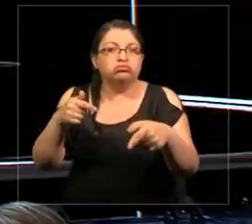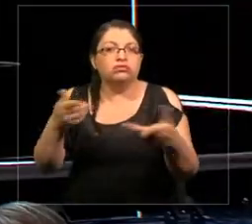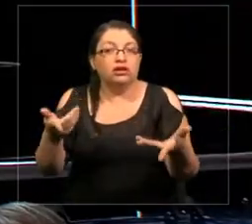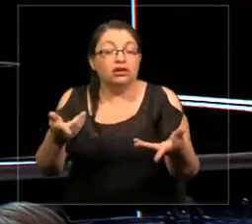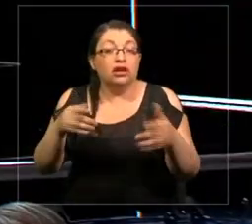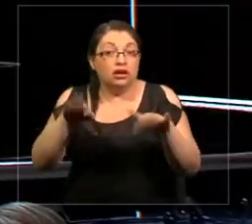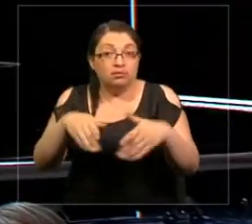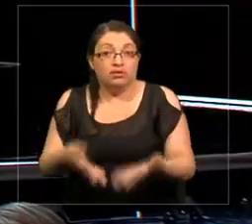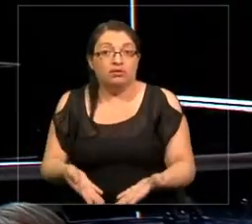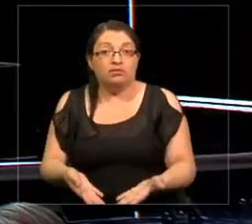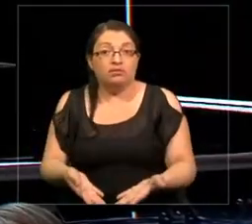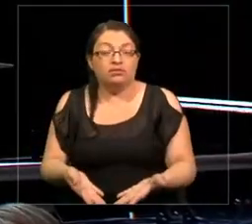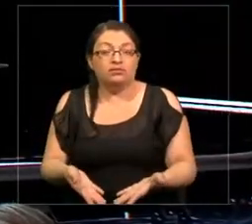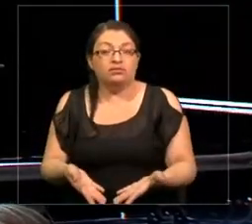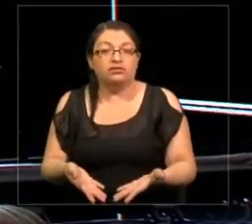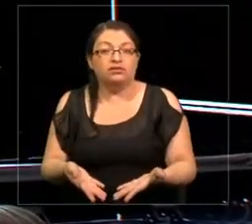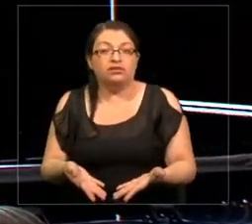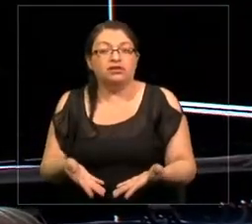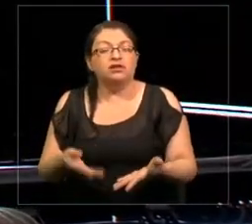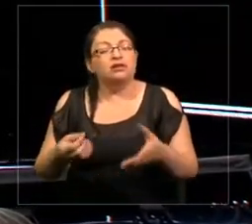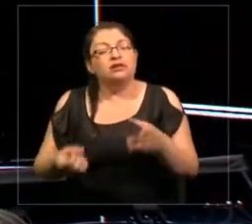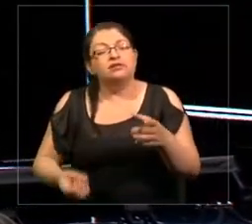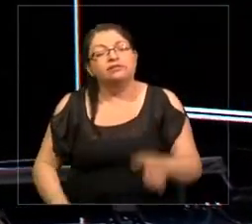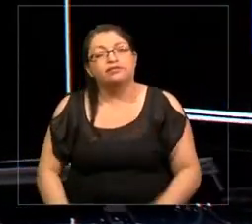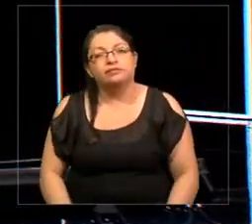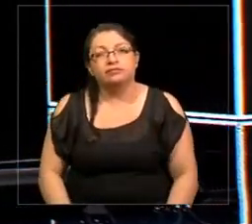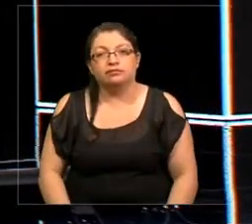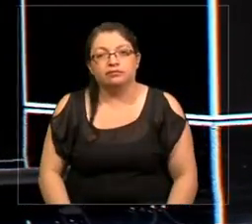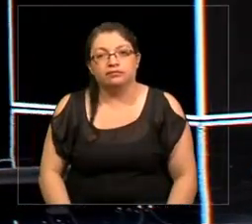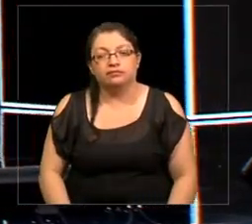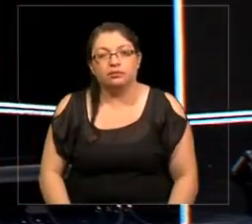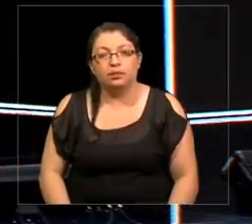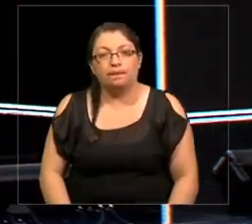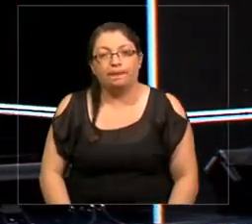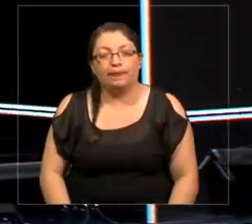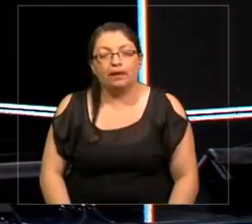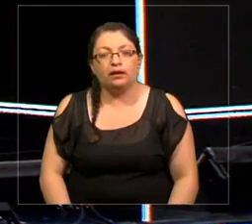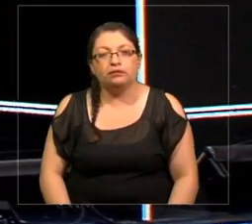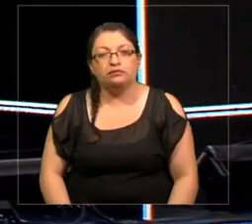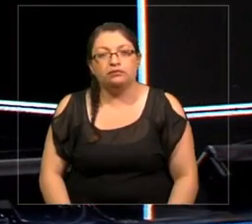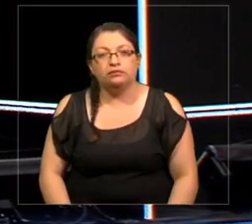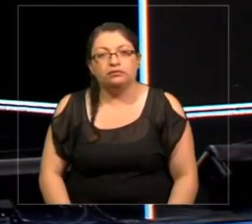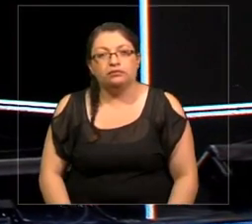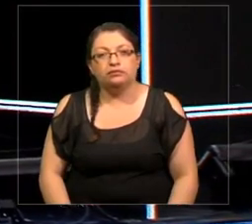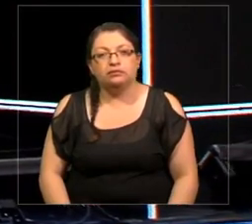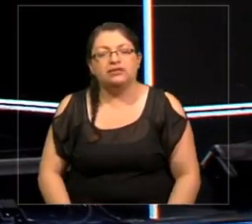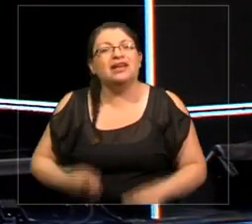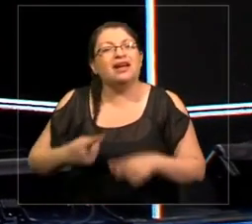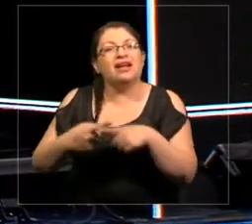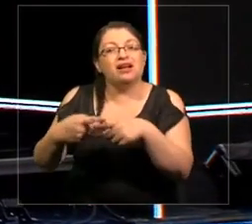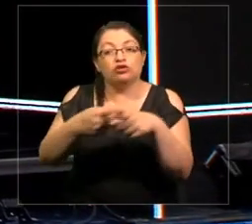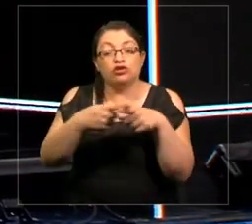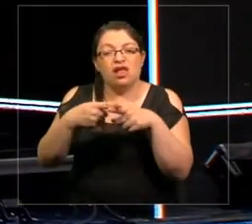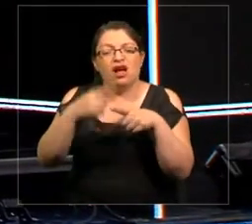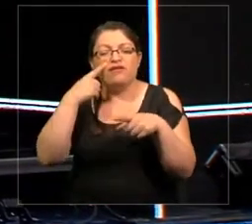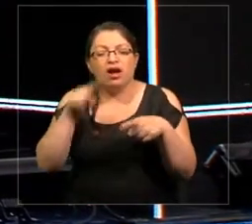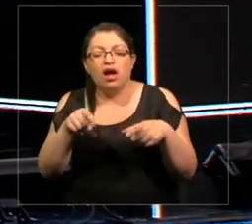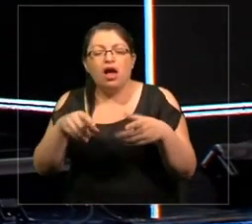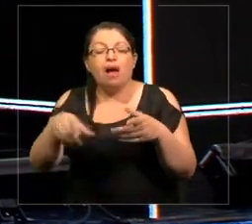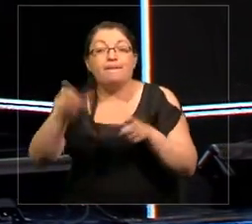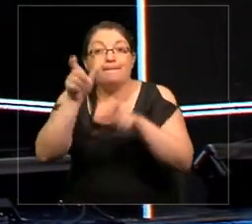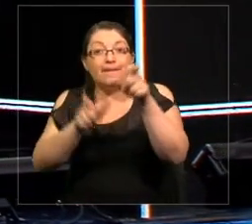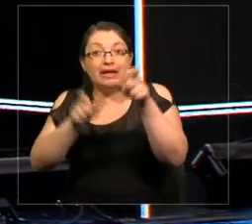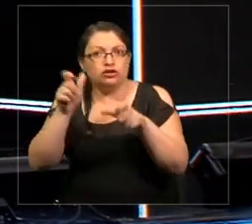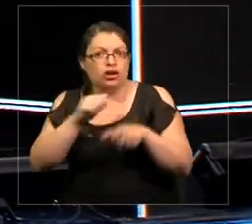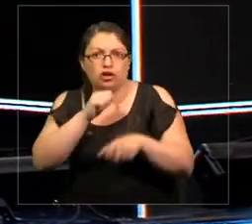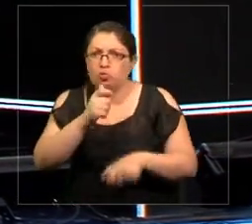fue que fue fue el surgimiento en el espacio en el escenario público de una población invisible que no son